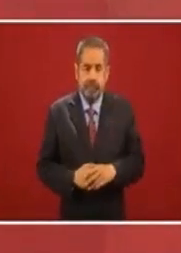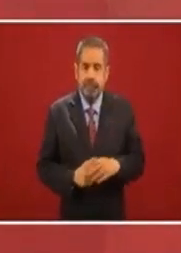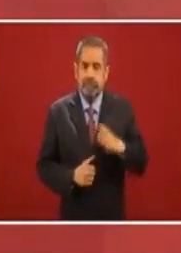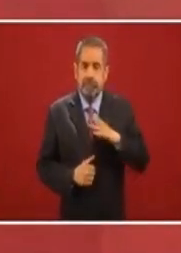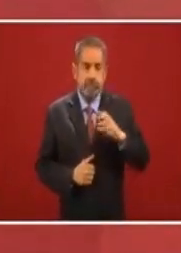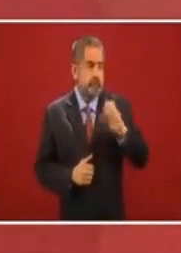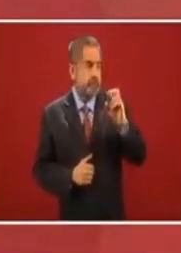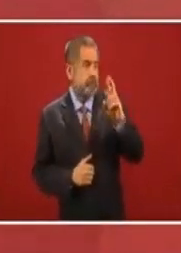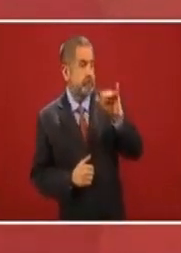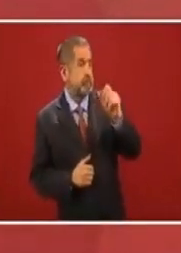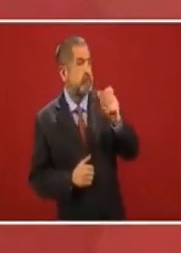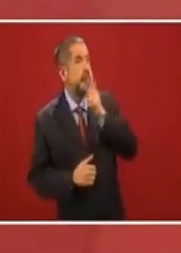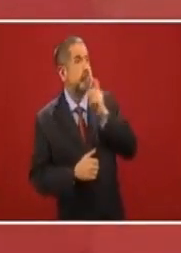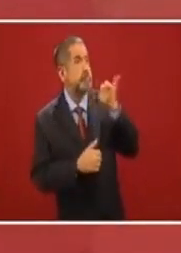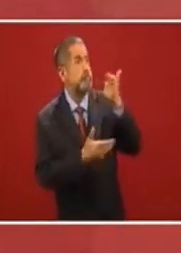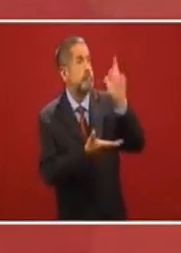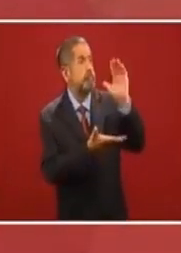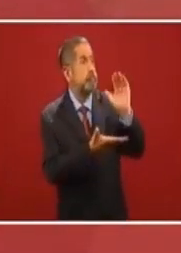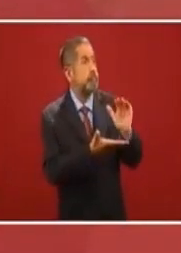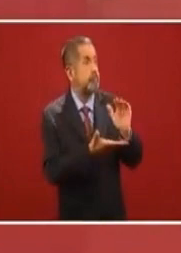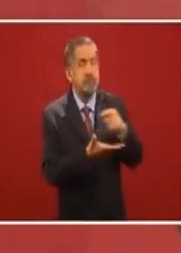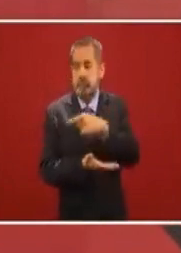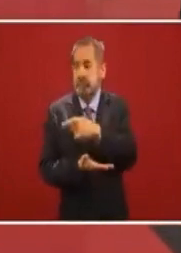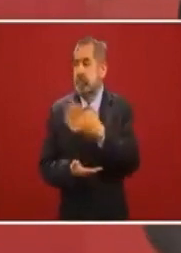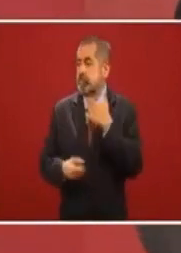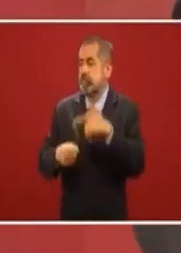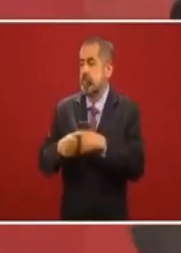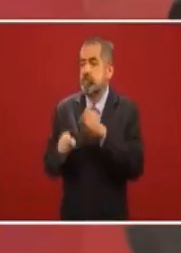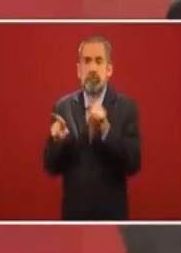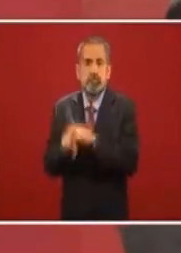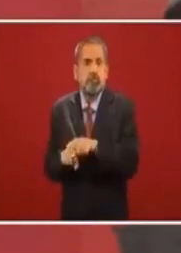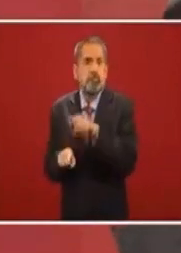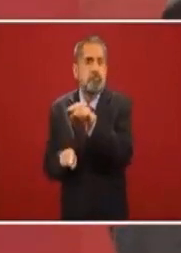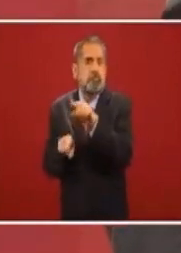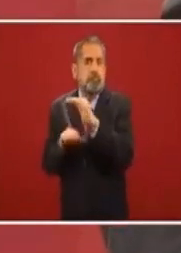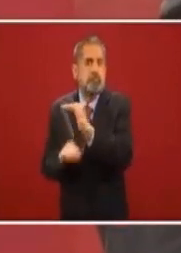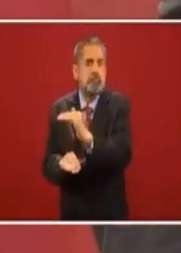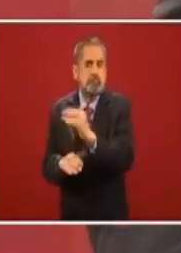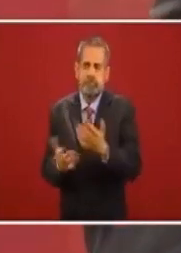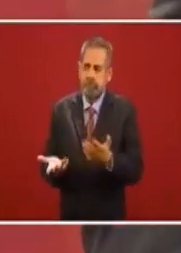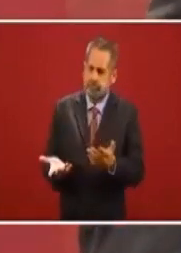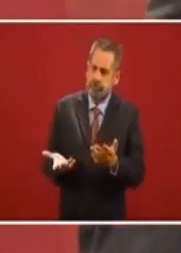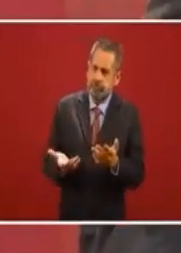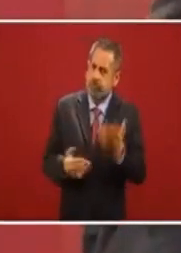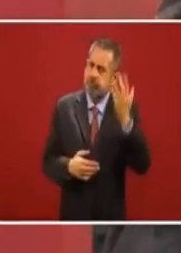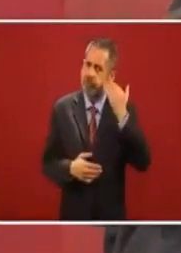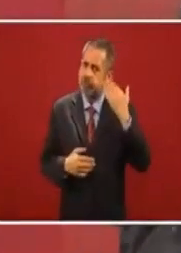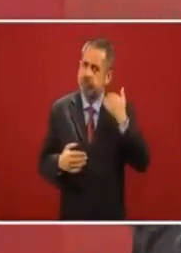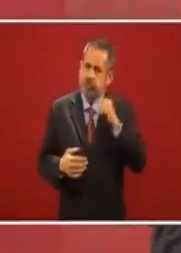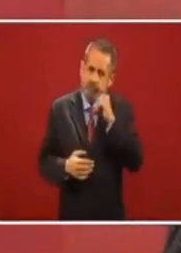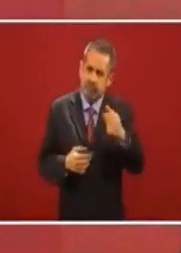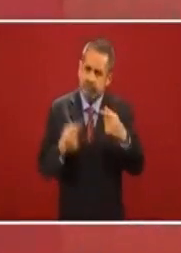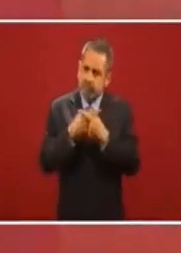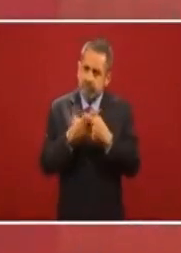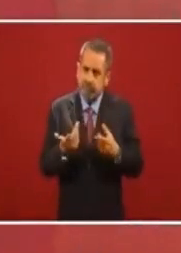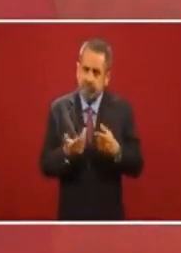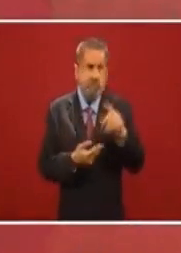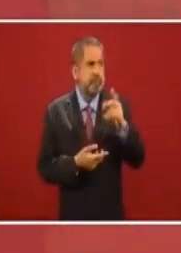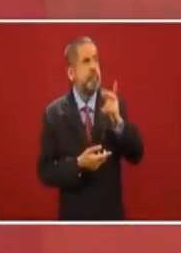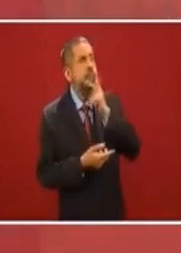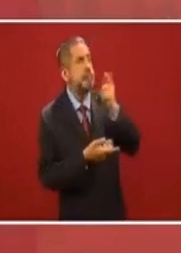les cuesta más llevar el dinero es donde no hay instalaciones bancarias hay que llevar el mismo hasta los rincones más lejanos